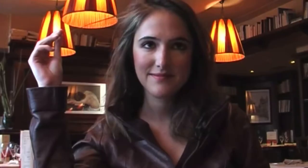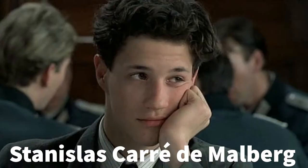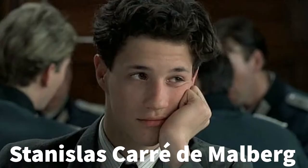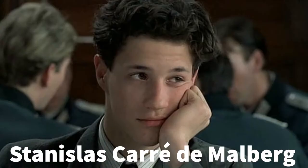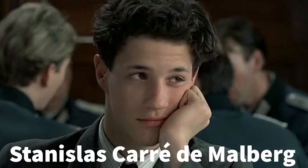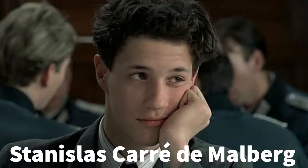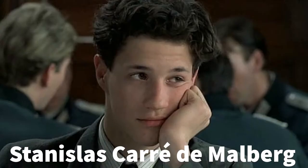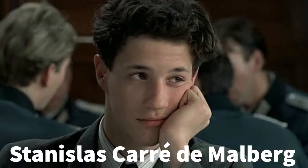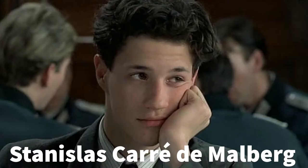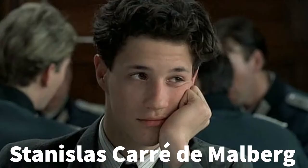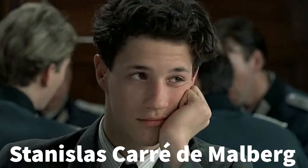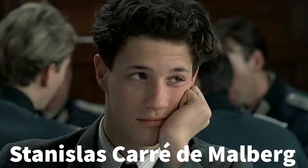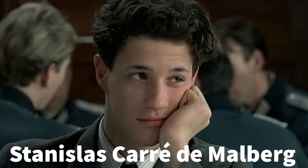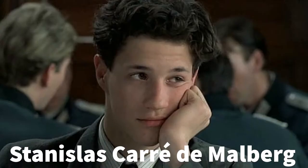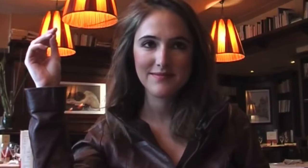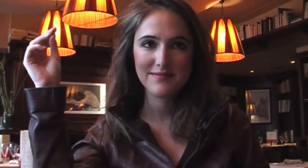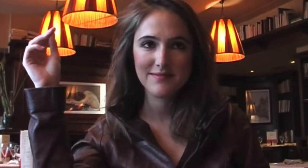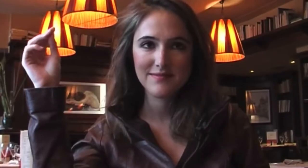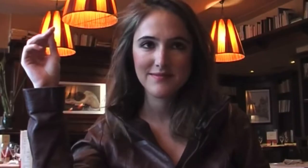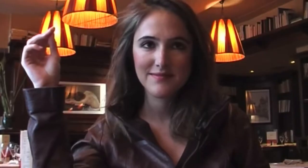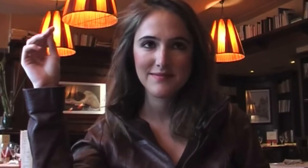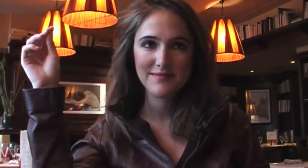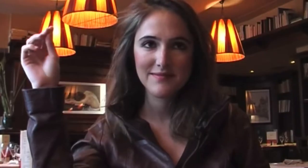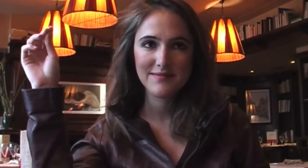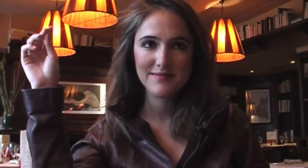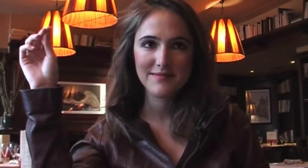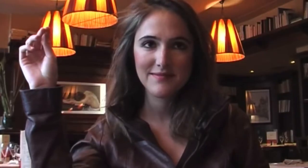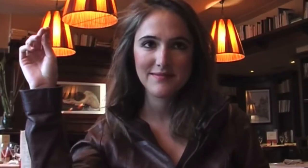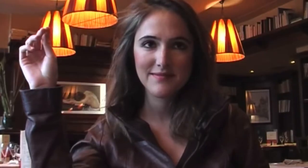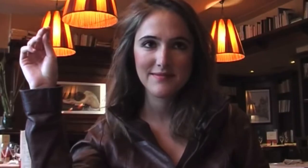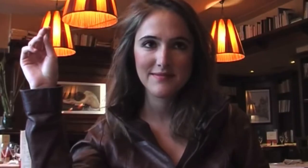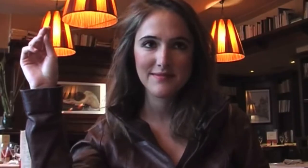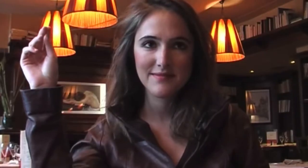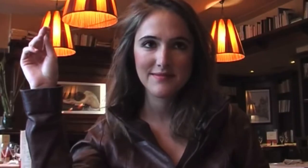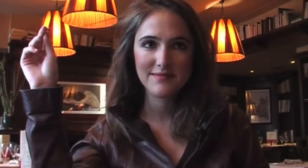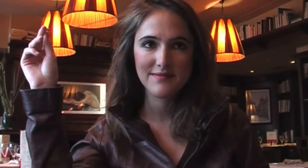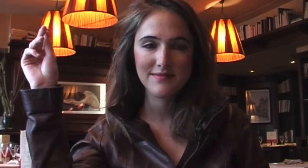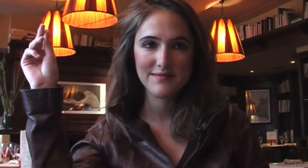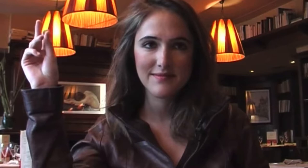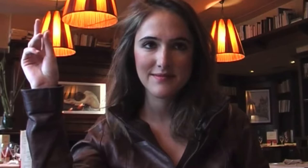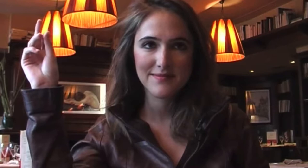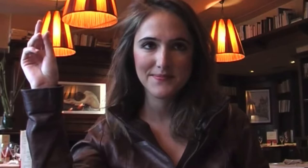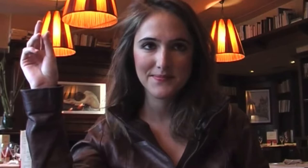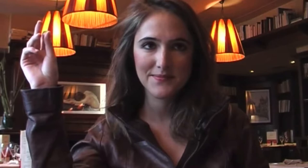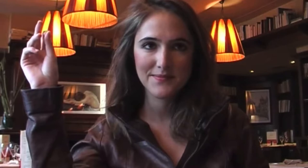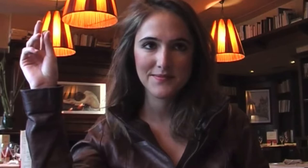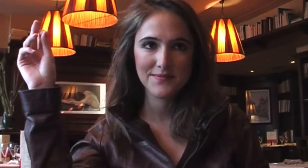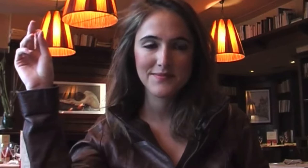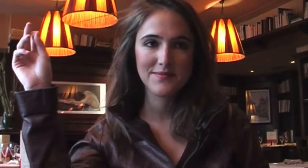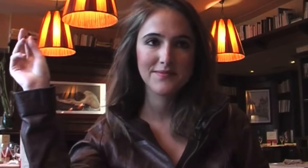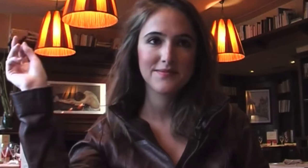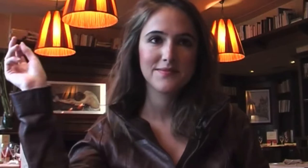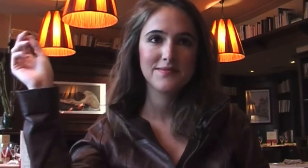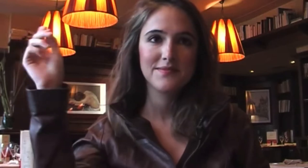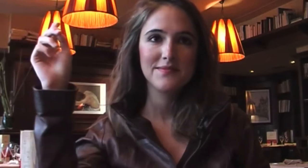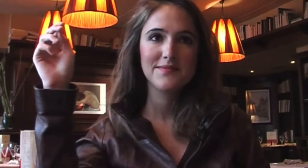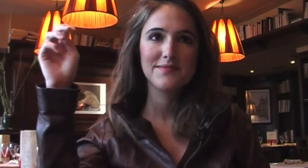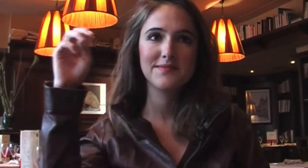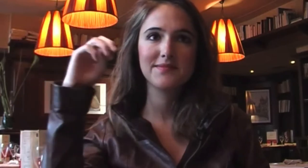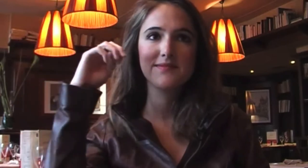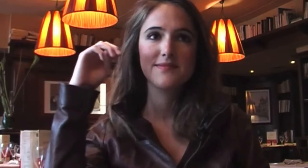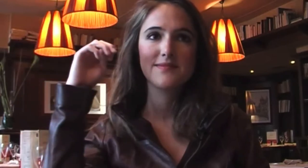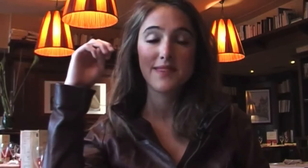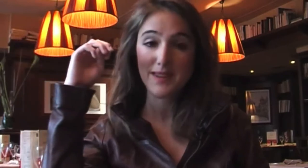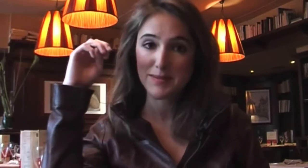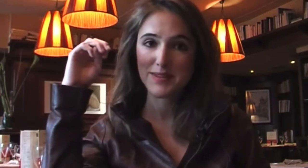junto con Stanislas Carré de Malberg escribieron un guión en donde la historia se centraba en una adolescente oyente, hija de padres sordos